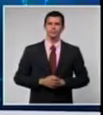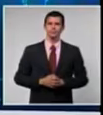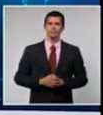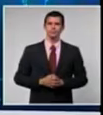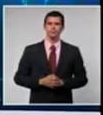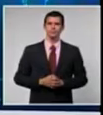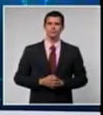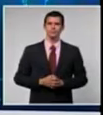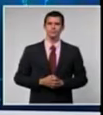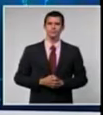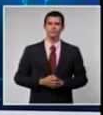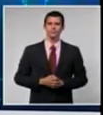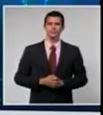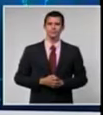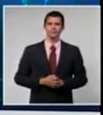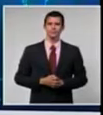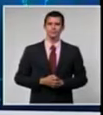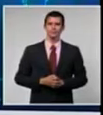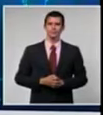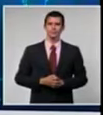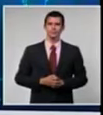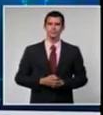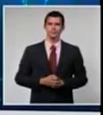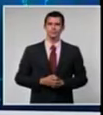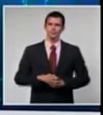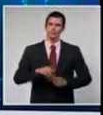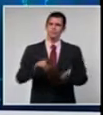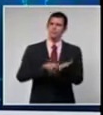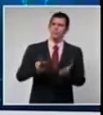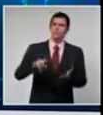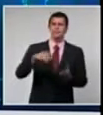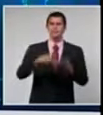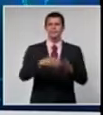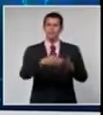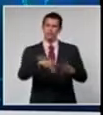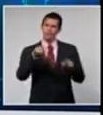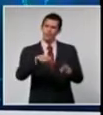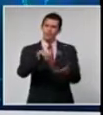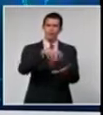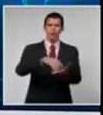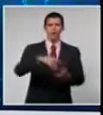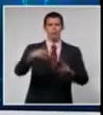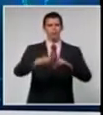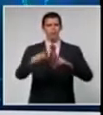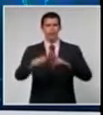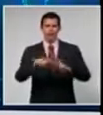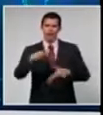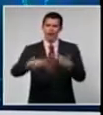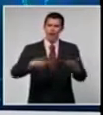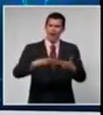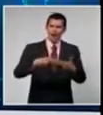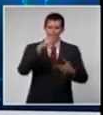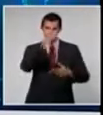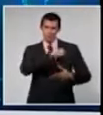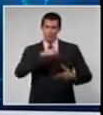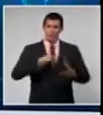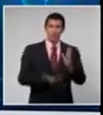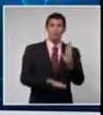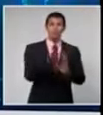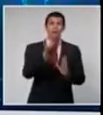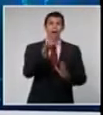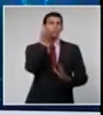Carlos Manuel de Céspedes de Bayamo salvó la vida a una joven con un tumor en la cabeza del páncreas. El complejo proceder, conocido